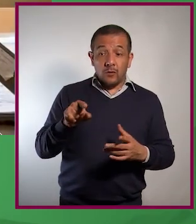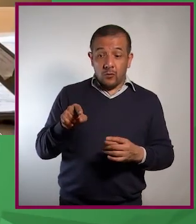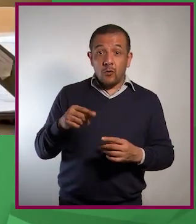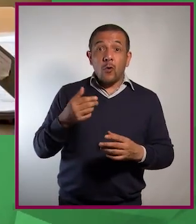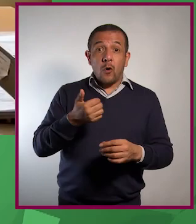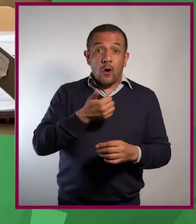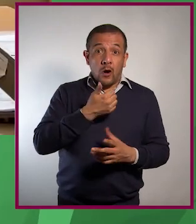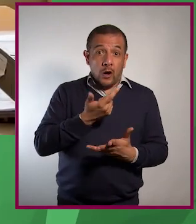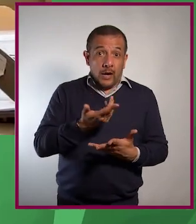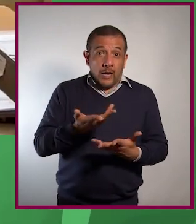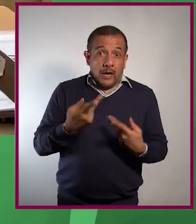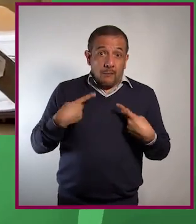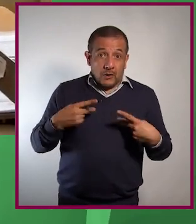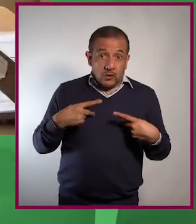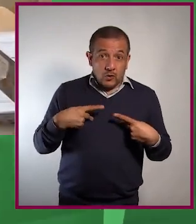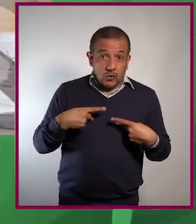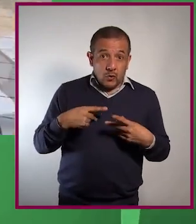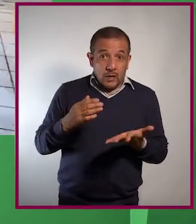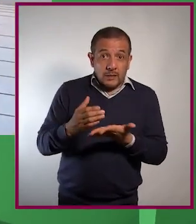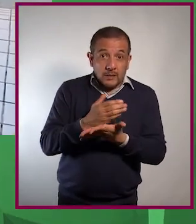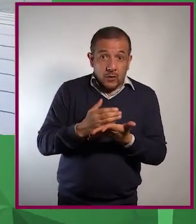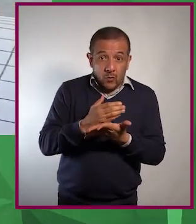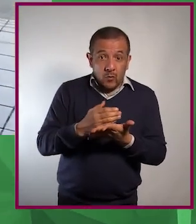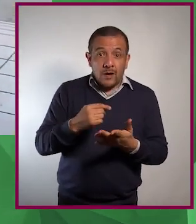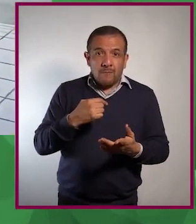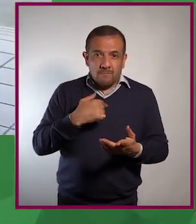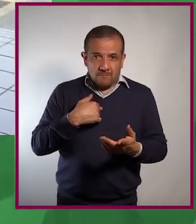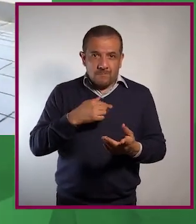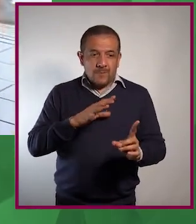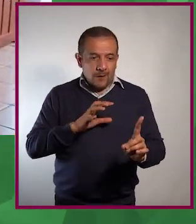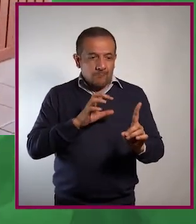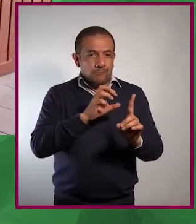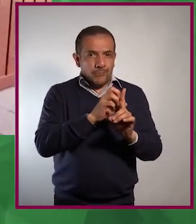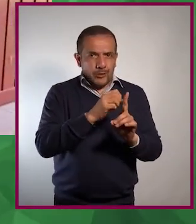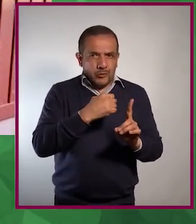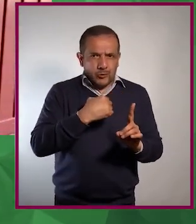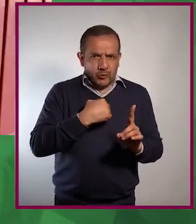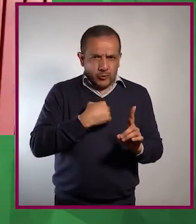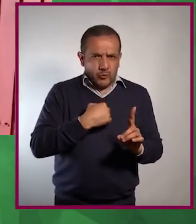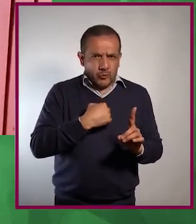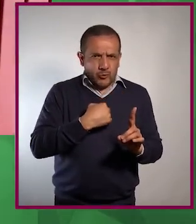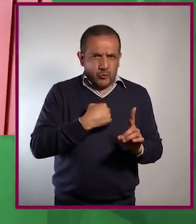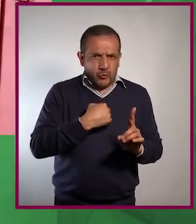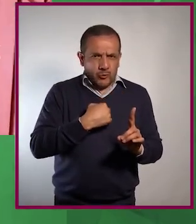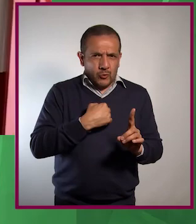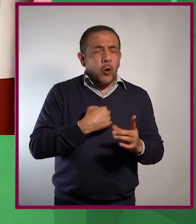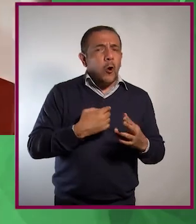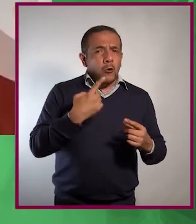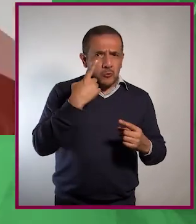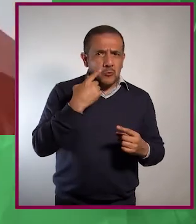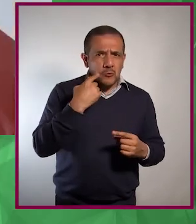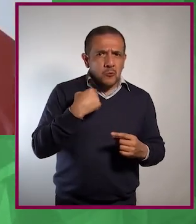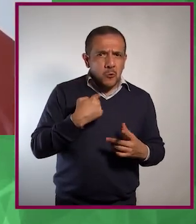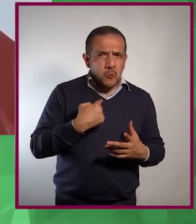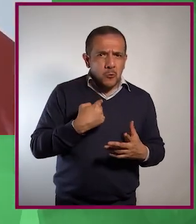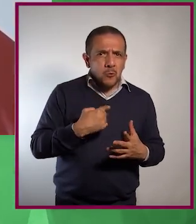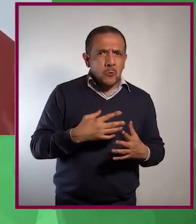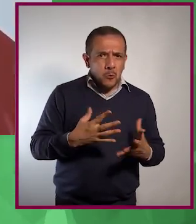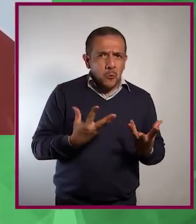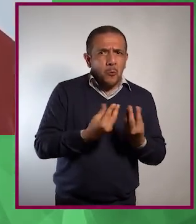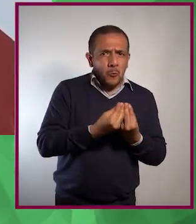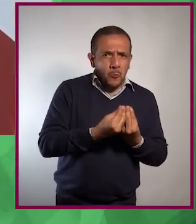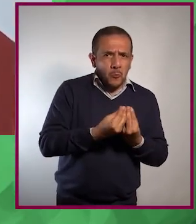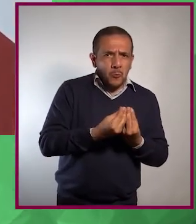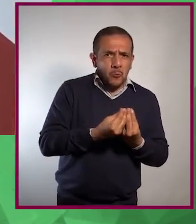Llegar a la curación es como la meta. Yo no tengo pena en decir que he llorado con mis pacientes,